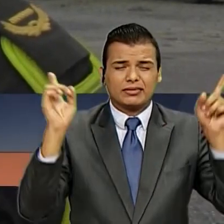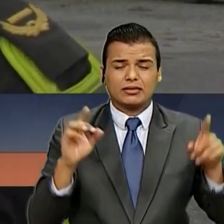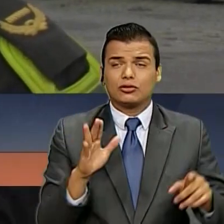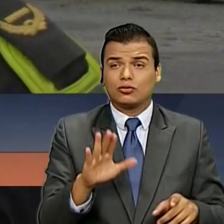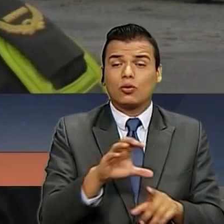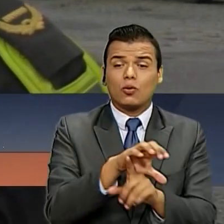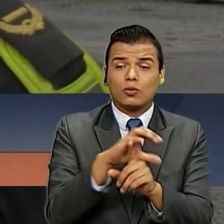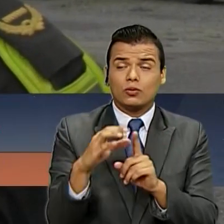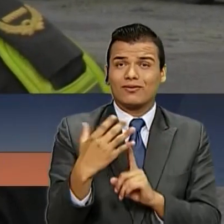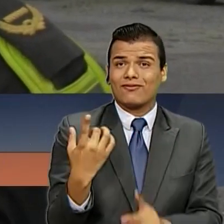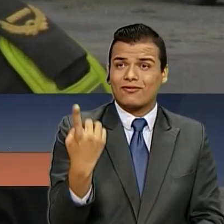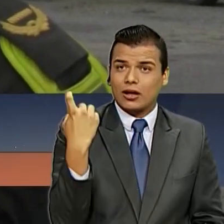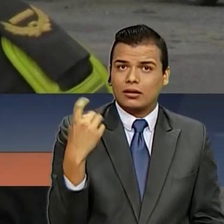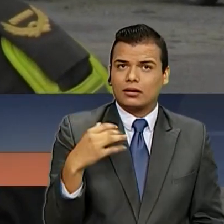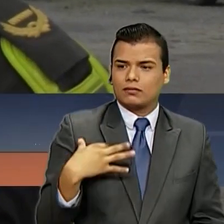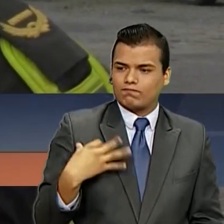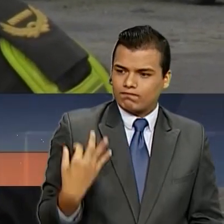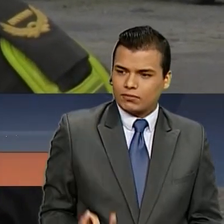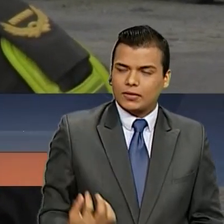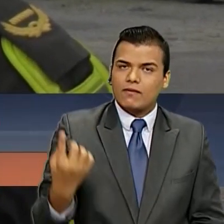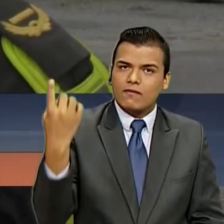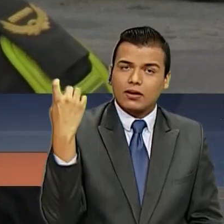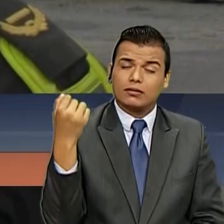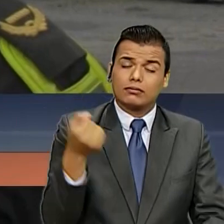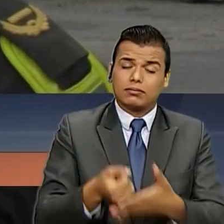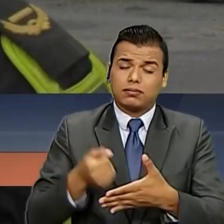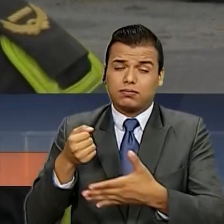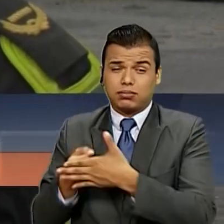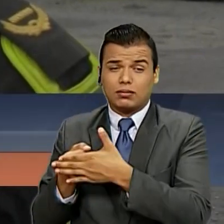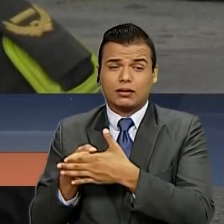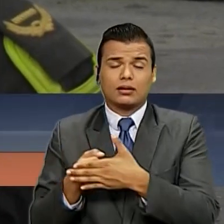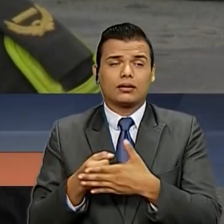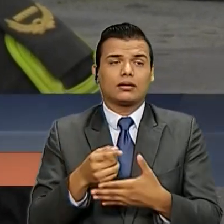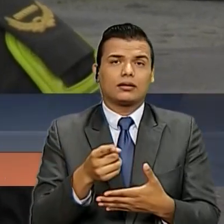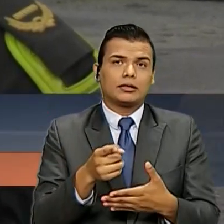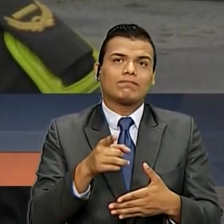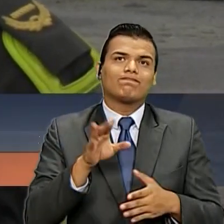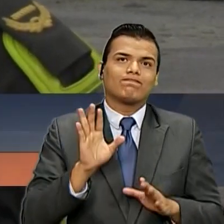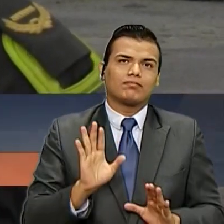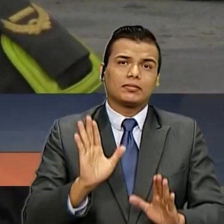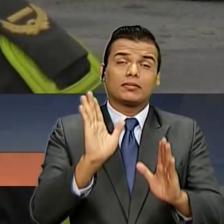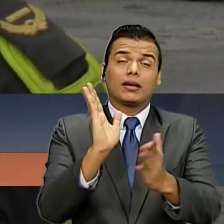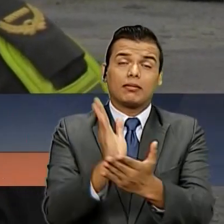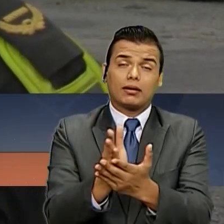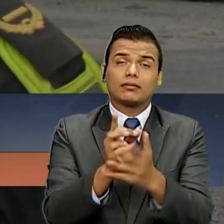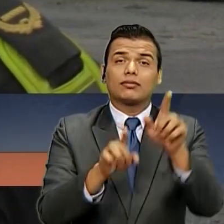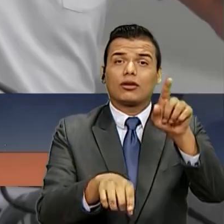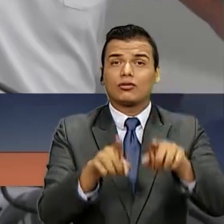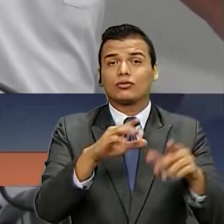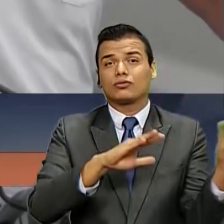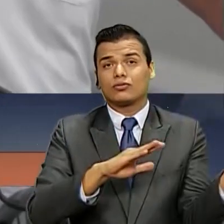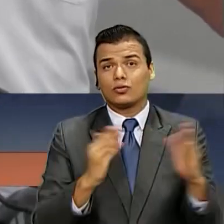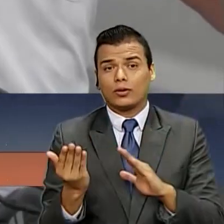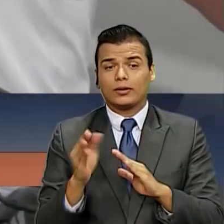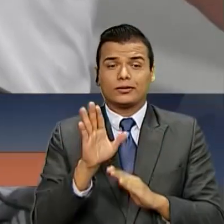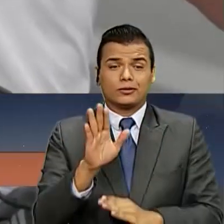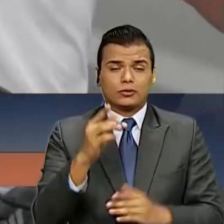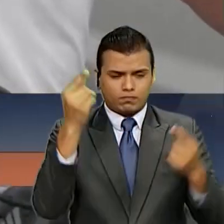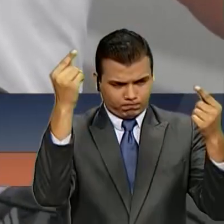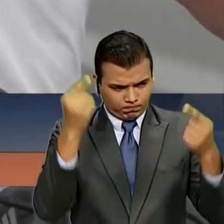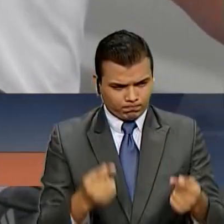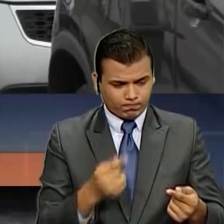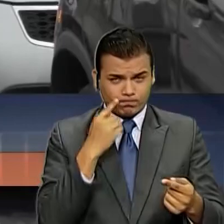la que nos ha generado una serie de accidentes en los cuales pues desafortunadamente algunos payaneses han perdido la vida. Las